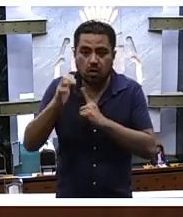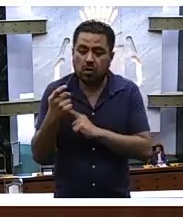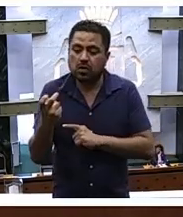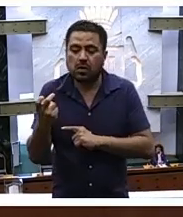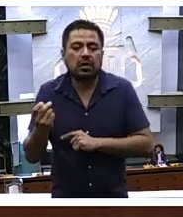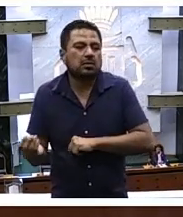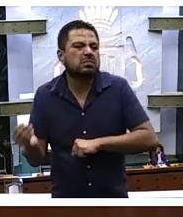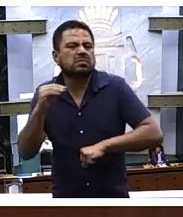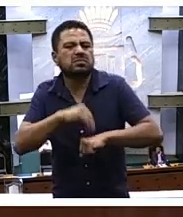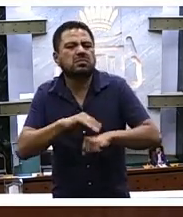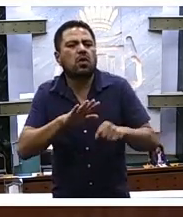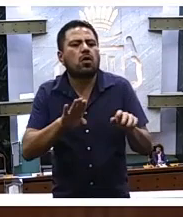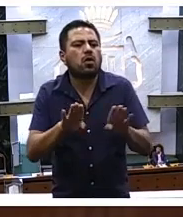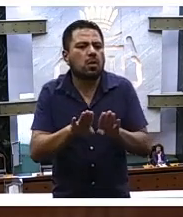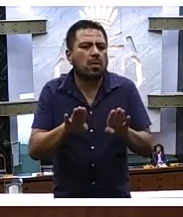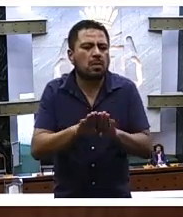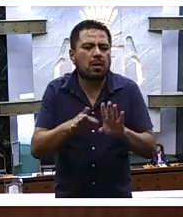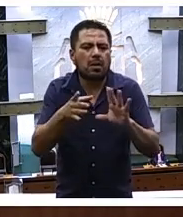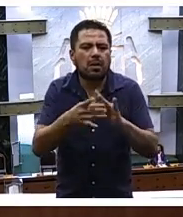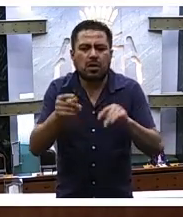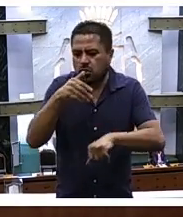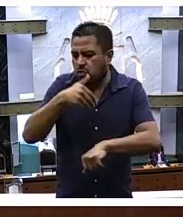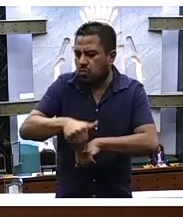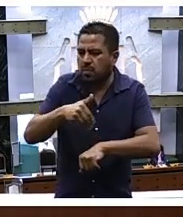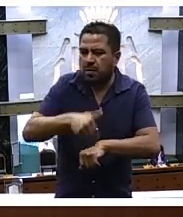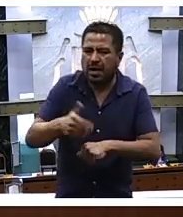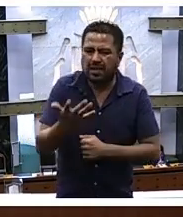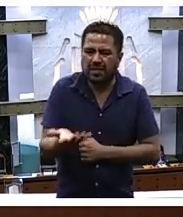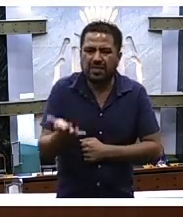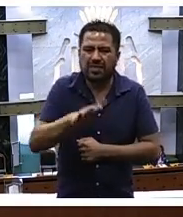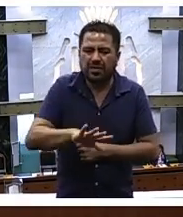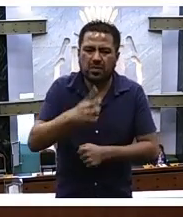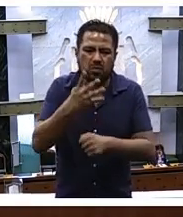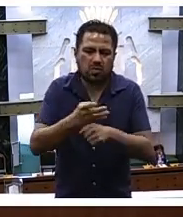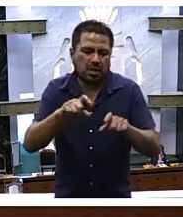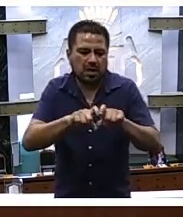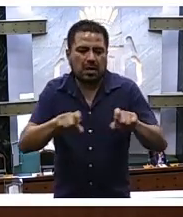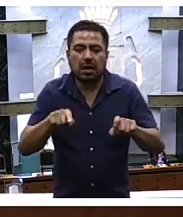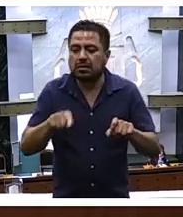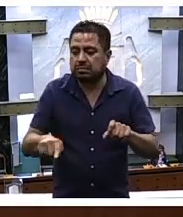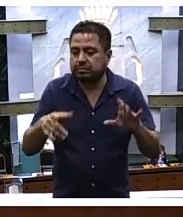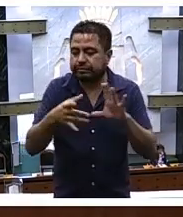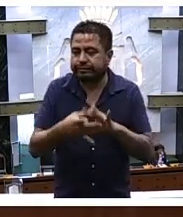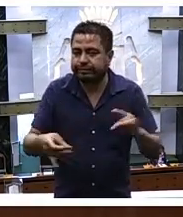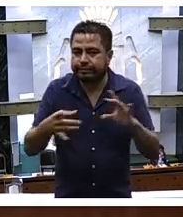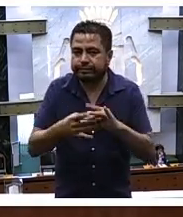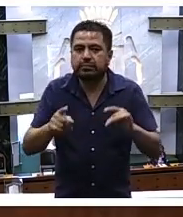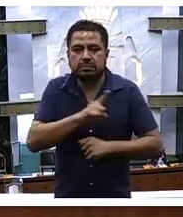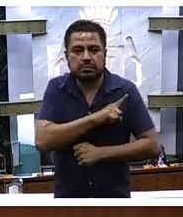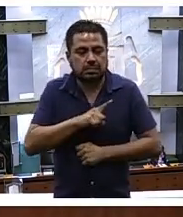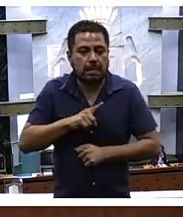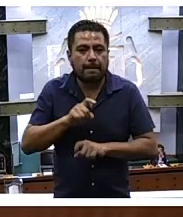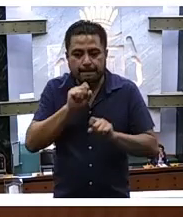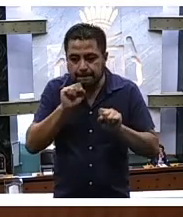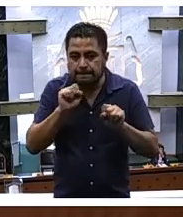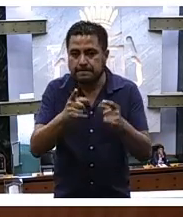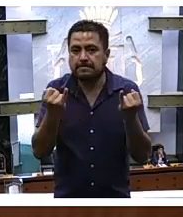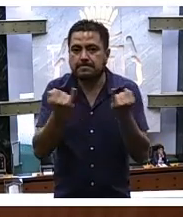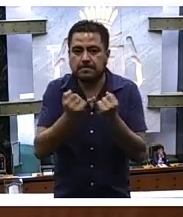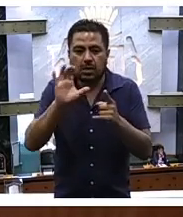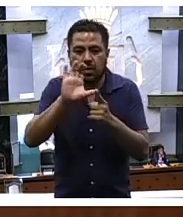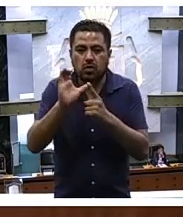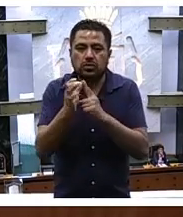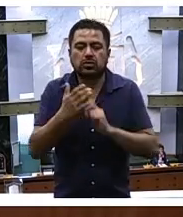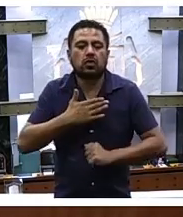pronunció en su dictamen de la siguiente manera en la página 10, cuarto párrafo, señalando lo siguiente: que del mismo modo, esta Comisión